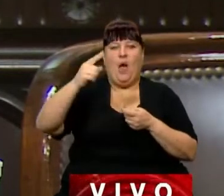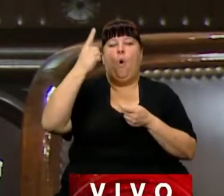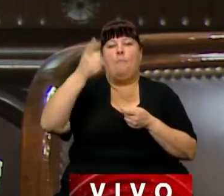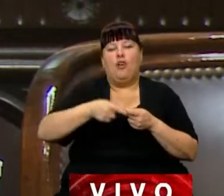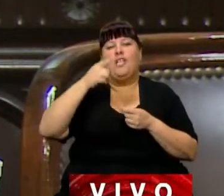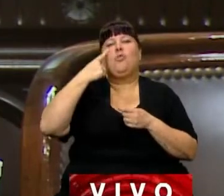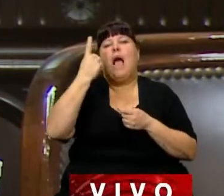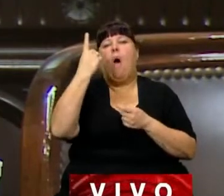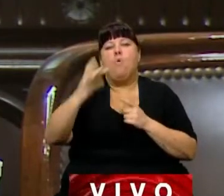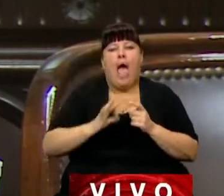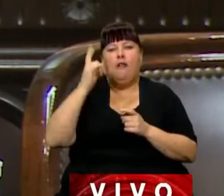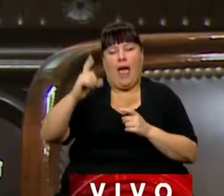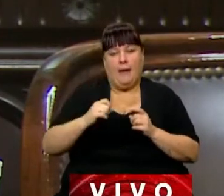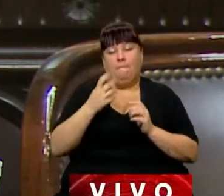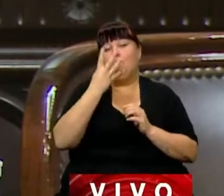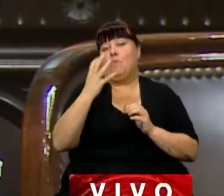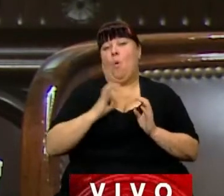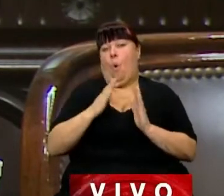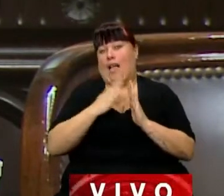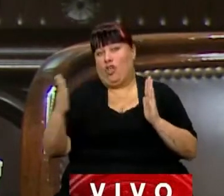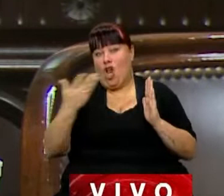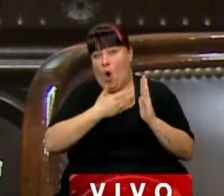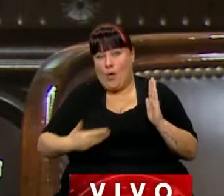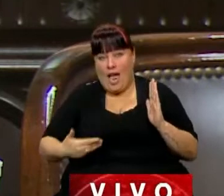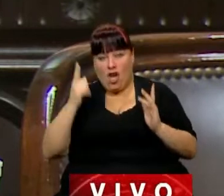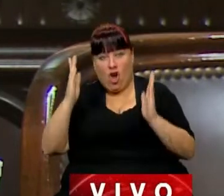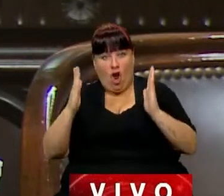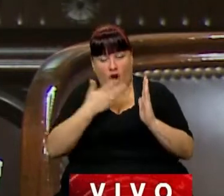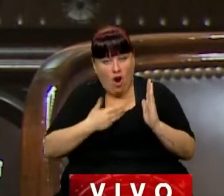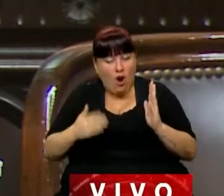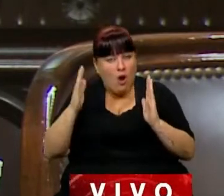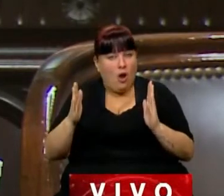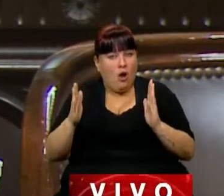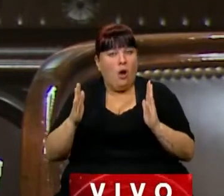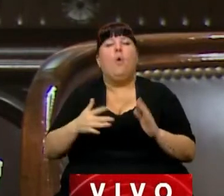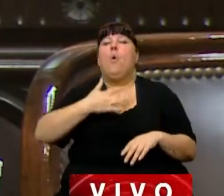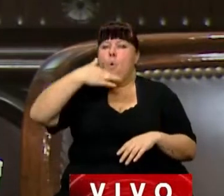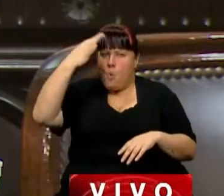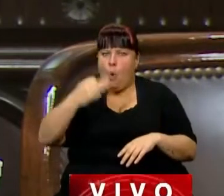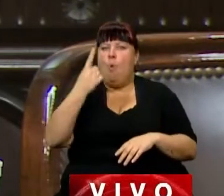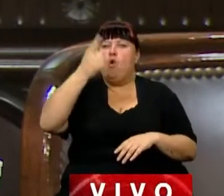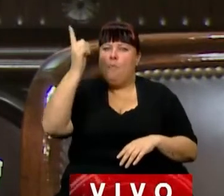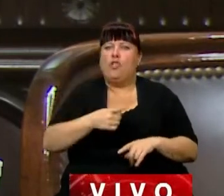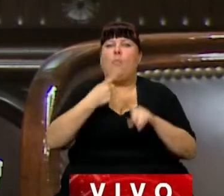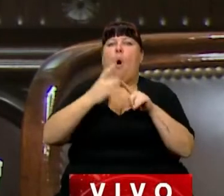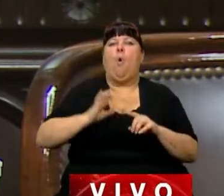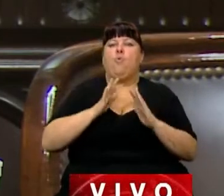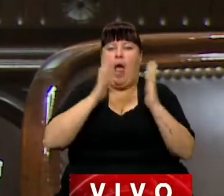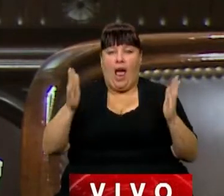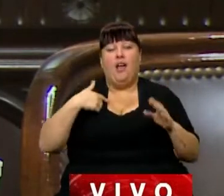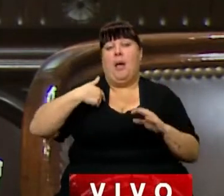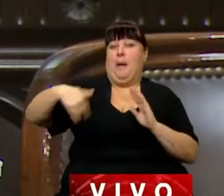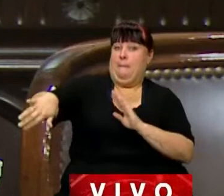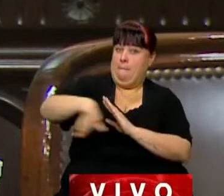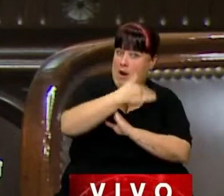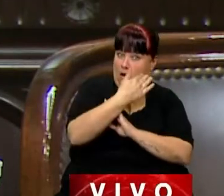aumentando los municipios por cada año. Durante los primeros 4 años de gobierno, el primer periodo de gobierno, se cumplió 1% cada año y cuando nosotros nos